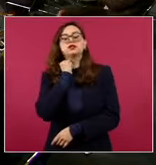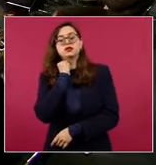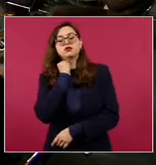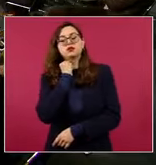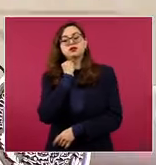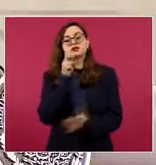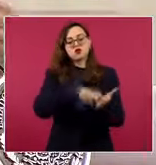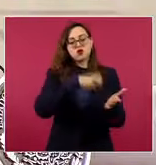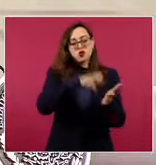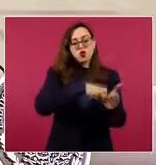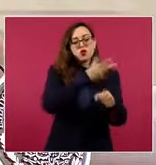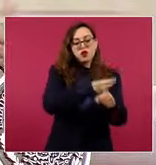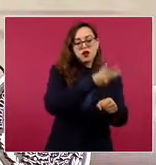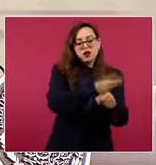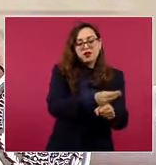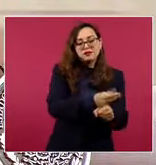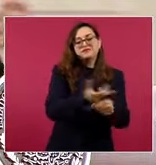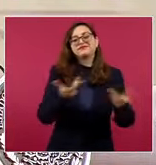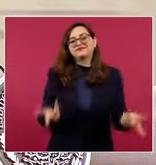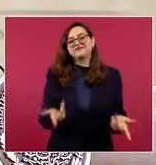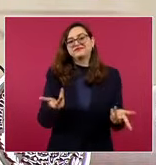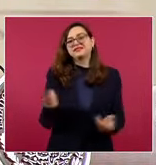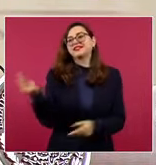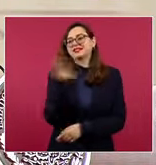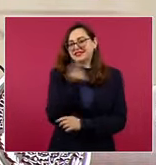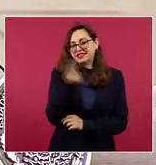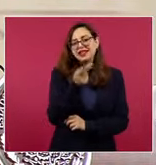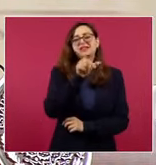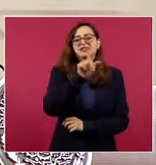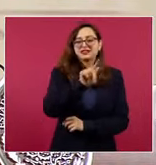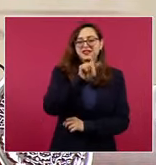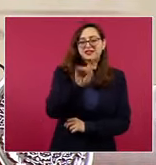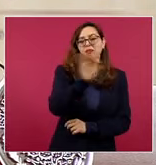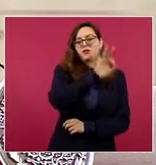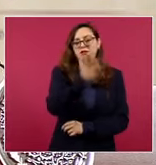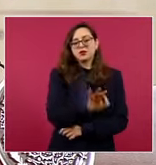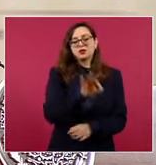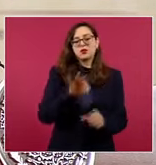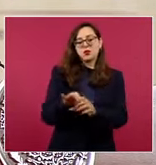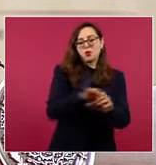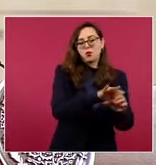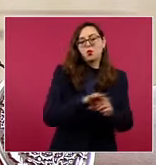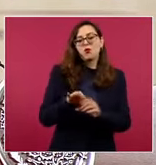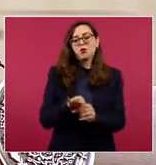Y para eso también se requieren pues tener mayoría